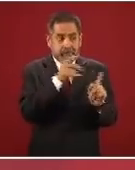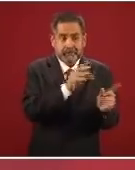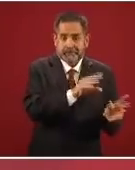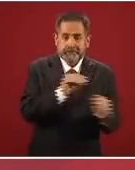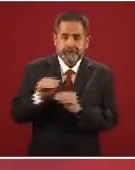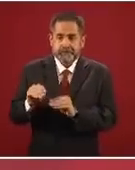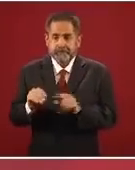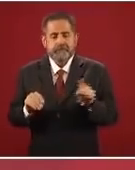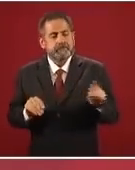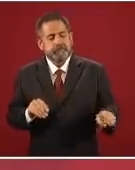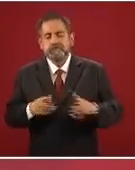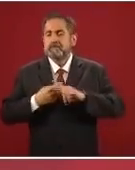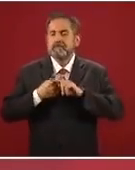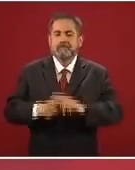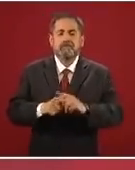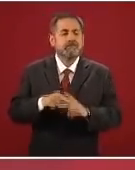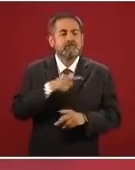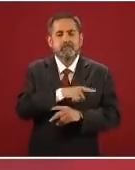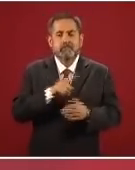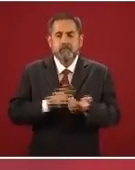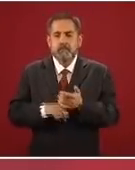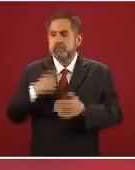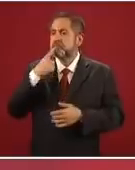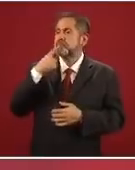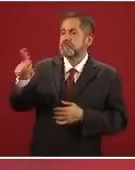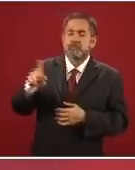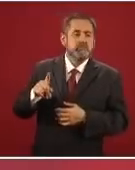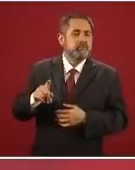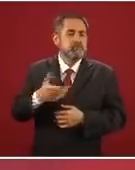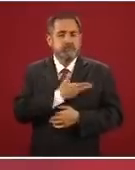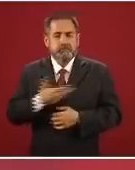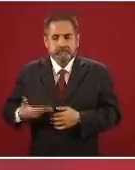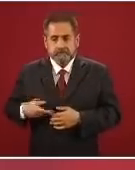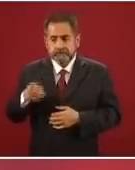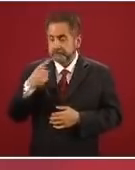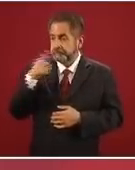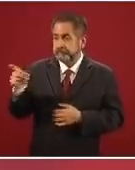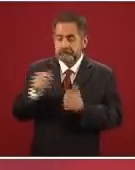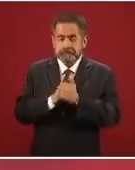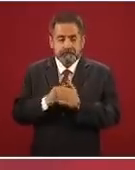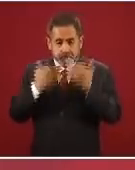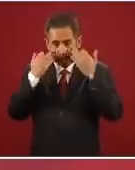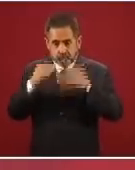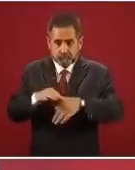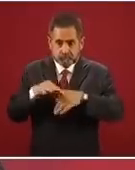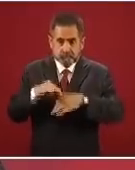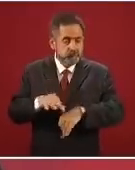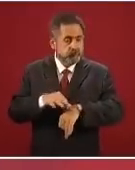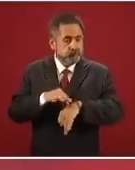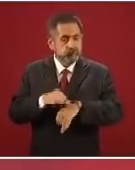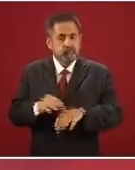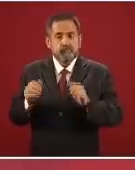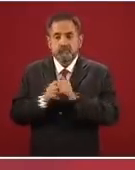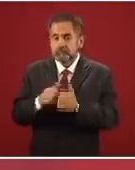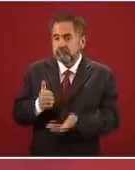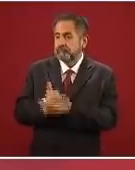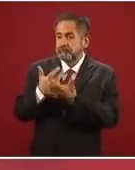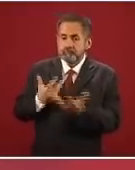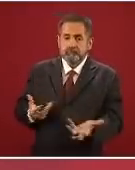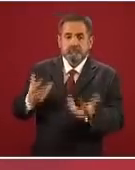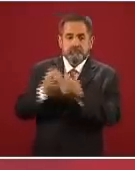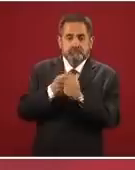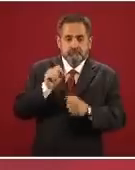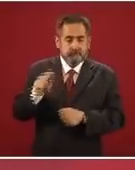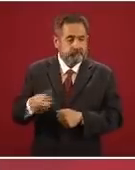un caso que se inició gracias a una denuncia del Ejecutivo, con la presencia y con el apoyo y la coadyuvancia del